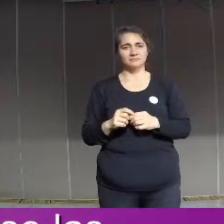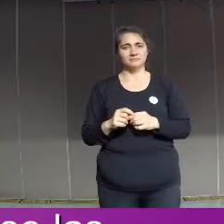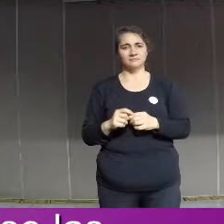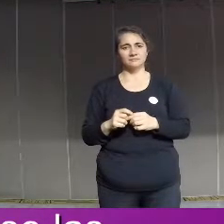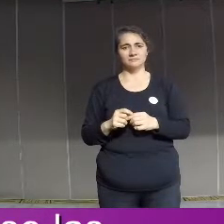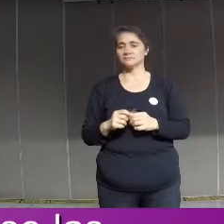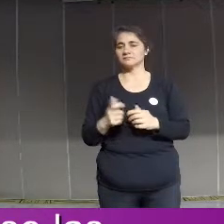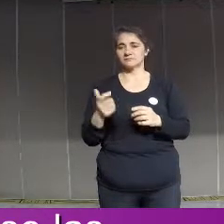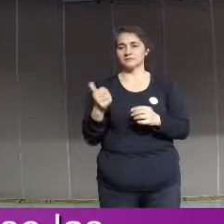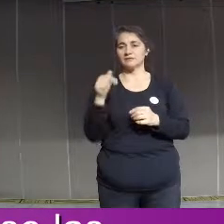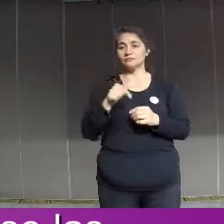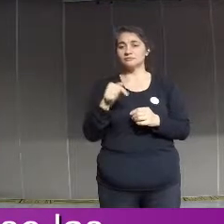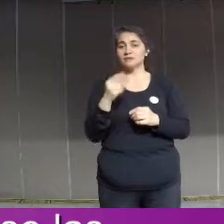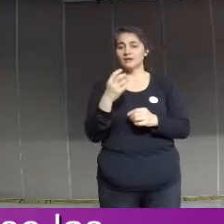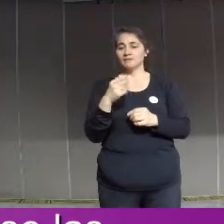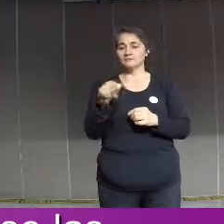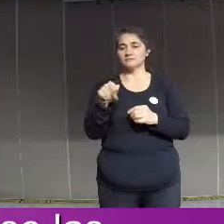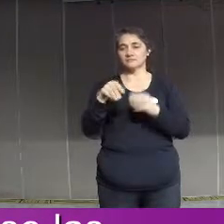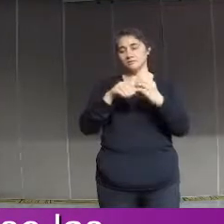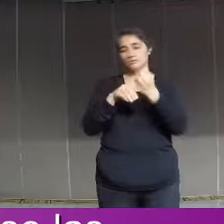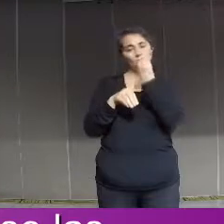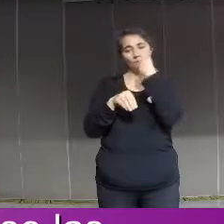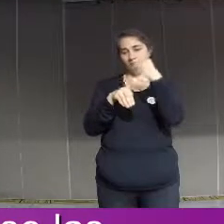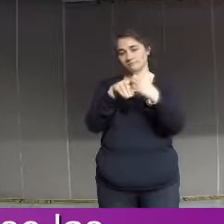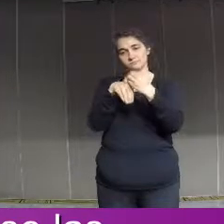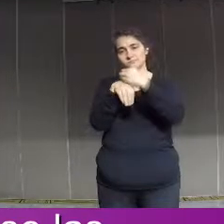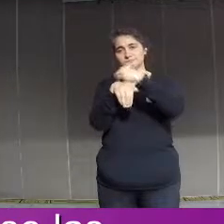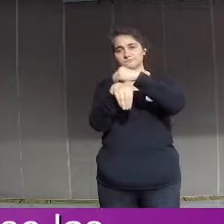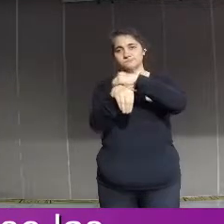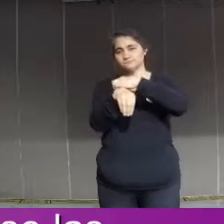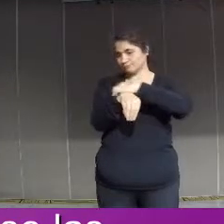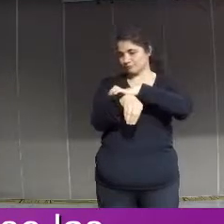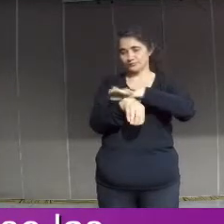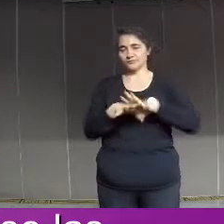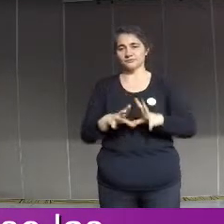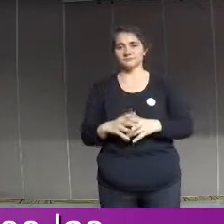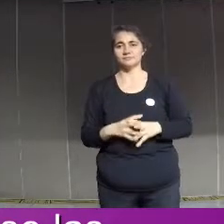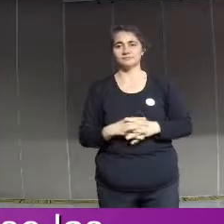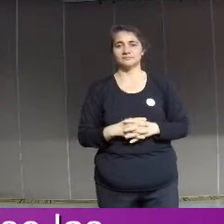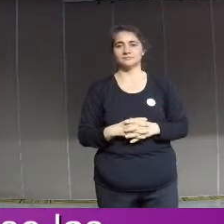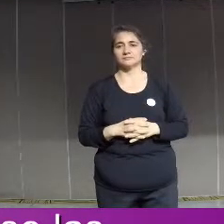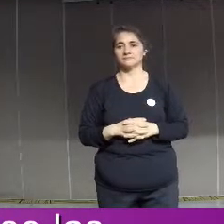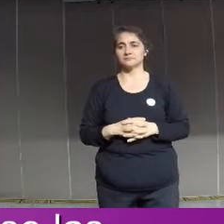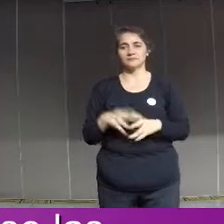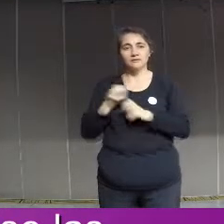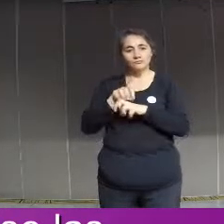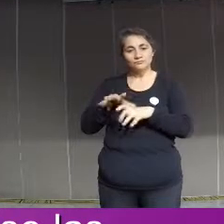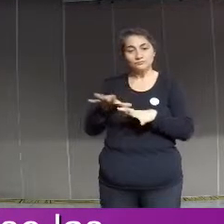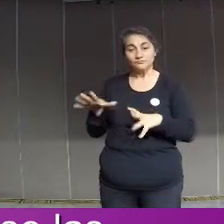es donde se produce la aspiración. Fíjense en este caso, toda la comida que está cayendo por